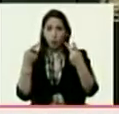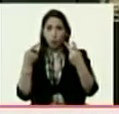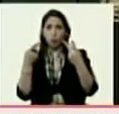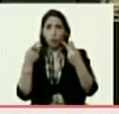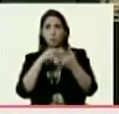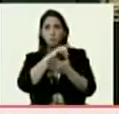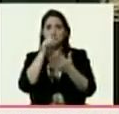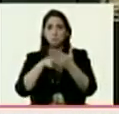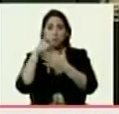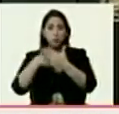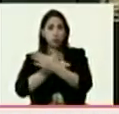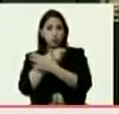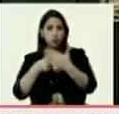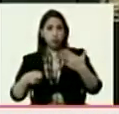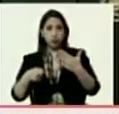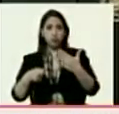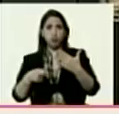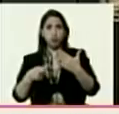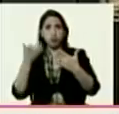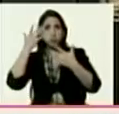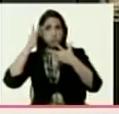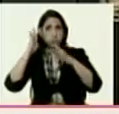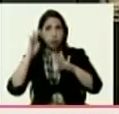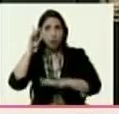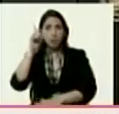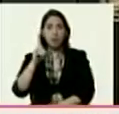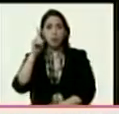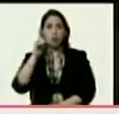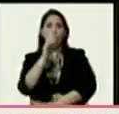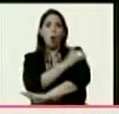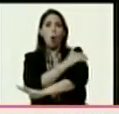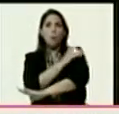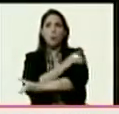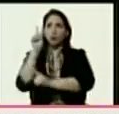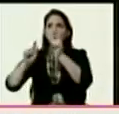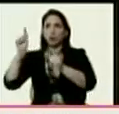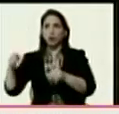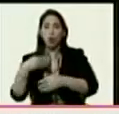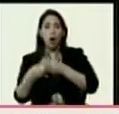totalmente nula la pretensión de diputados de oposición de